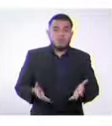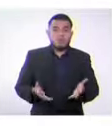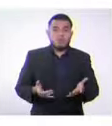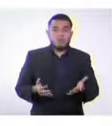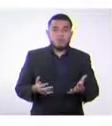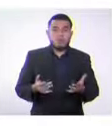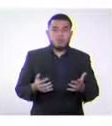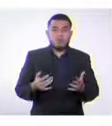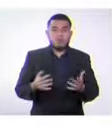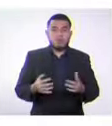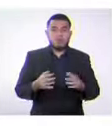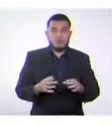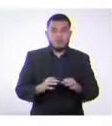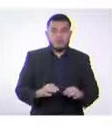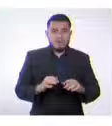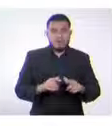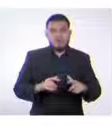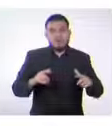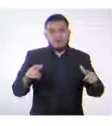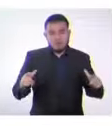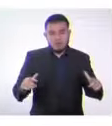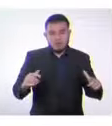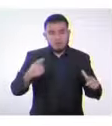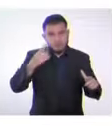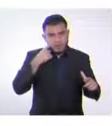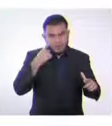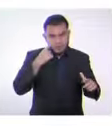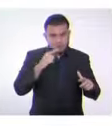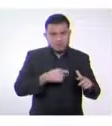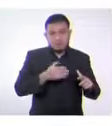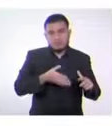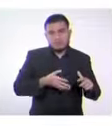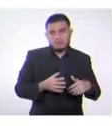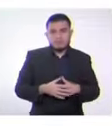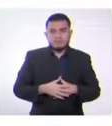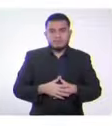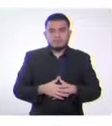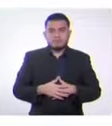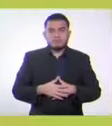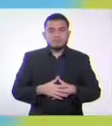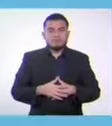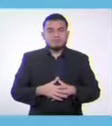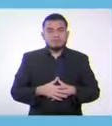la forma del recipiente que ocupan.